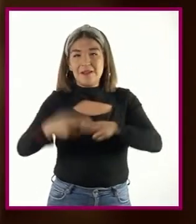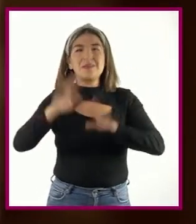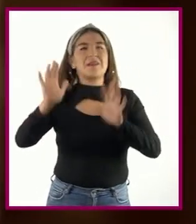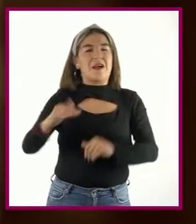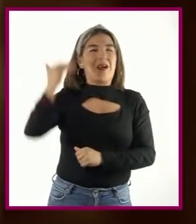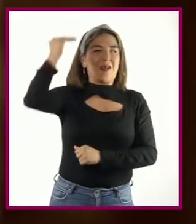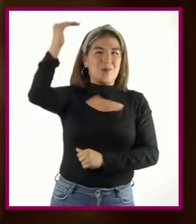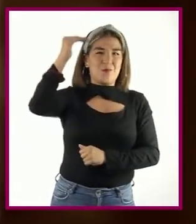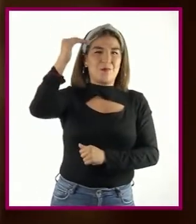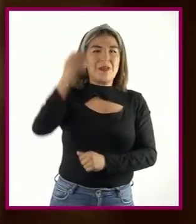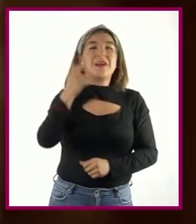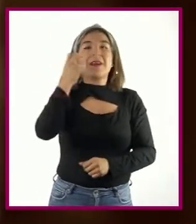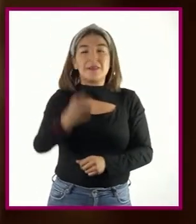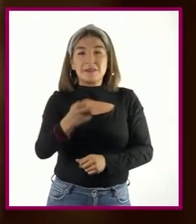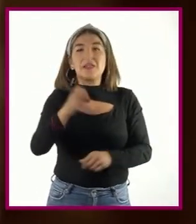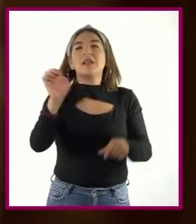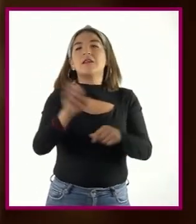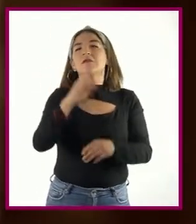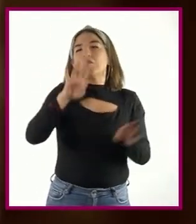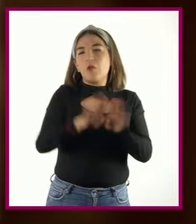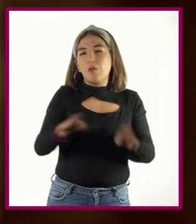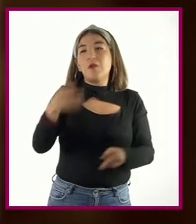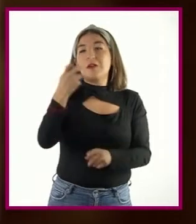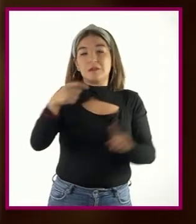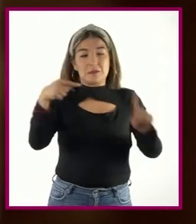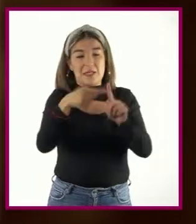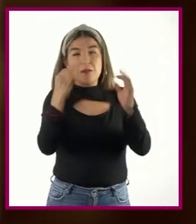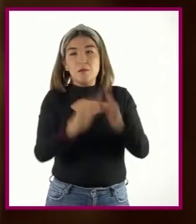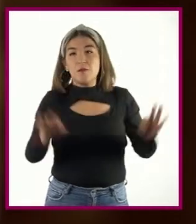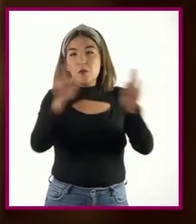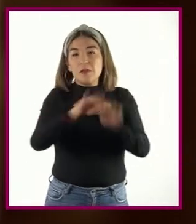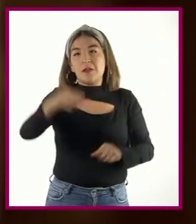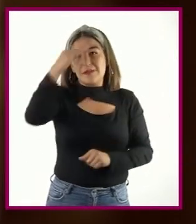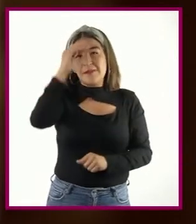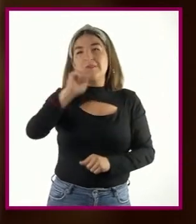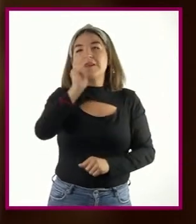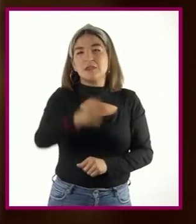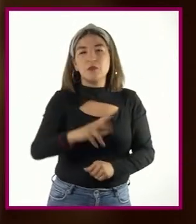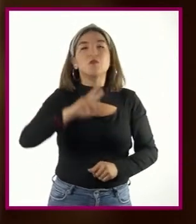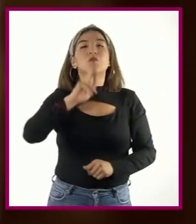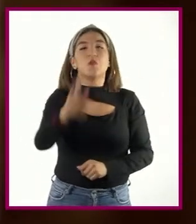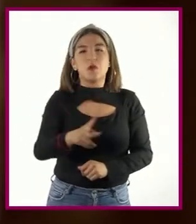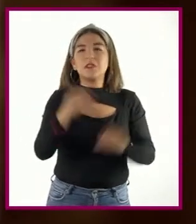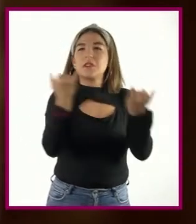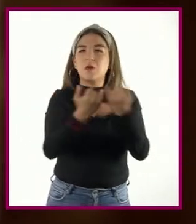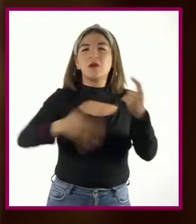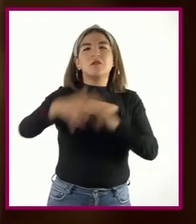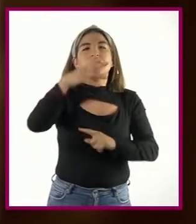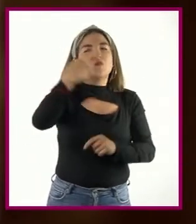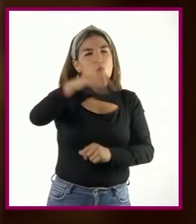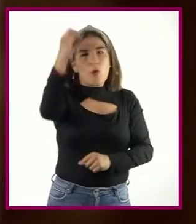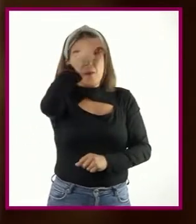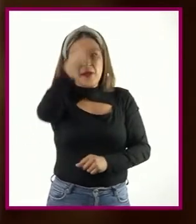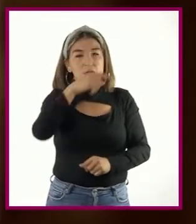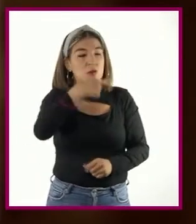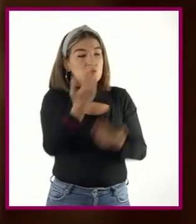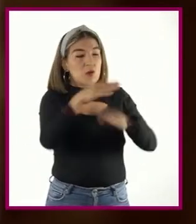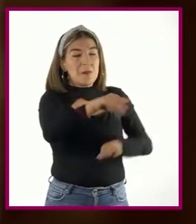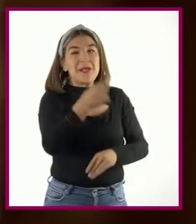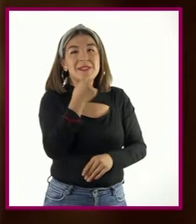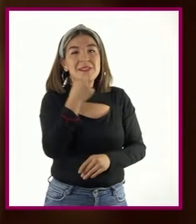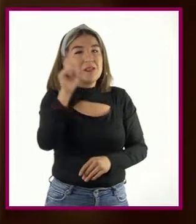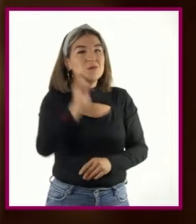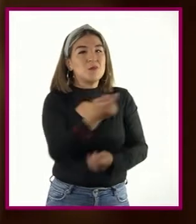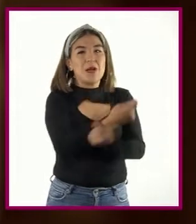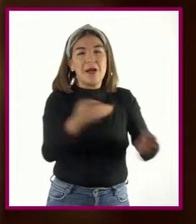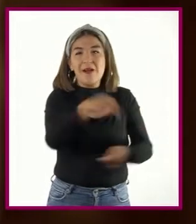adultez. Entonces, con base en eso, hay que tomar en cuenta la voz y el punto de vista que las niñas, niños y